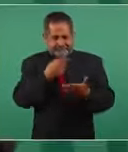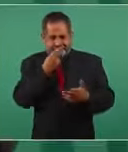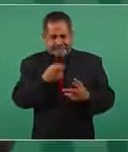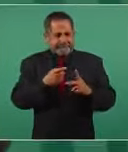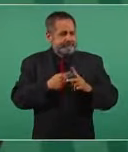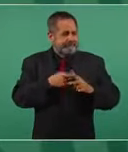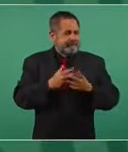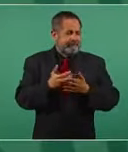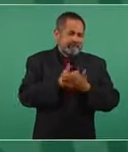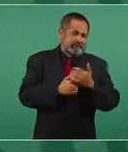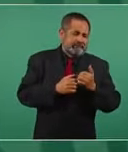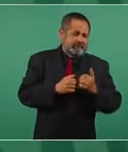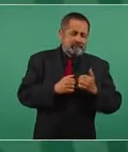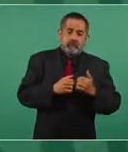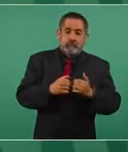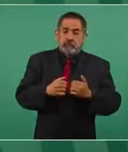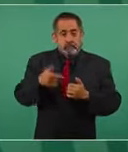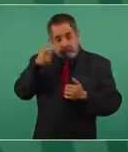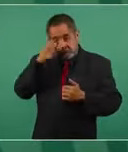ingresos,